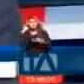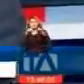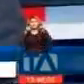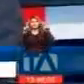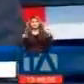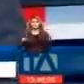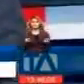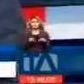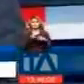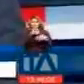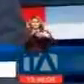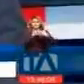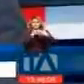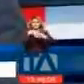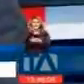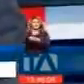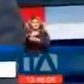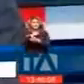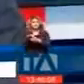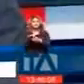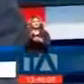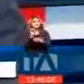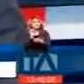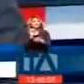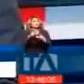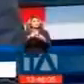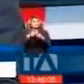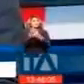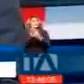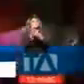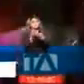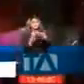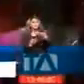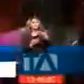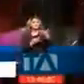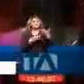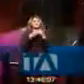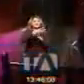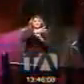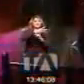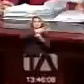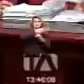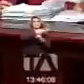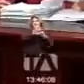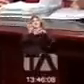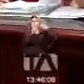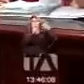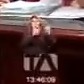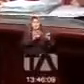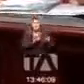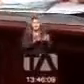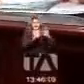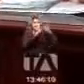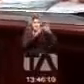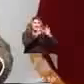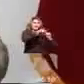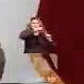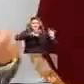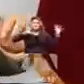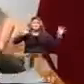información. Solamente la parte informática tiene un costo de cerca de 20 millones de dólares. Y su trabajo en otras áreas, como la elaboración de